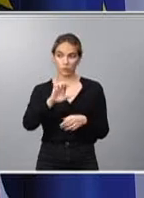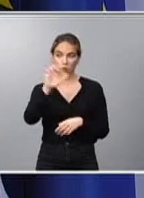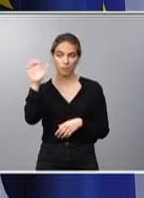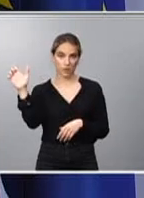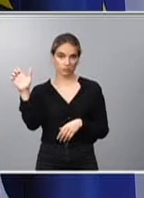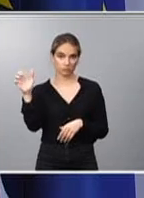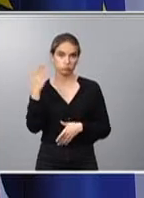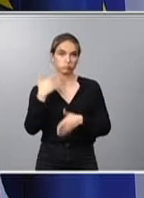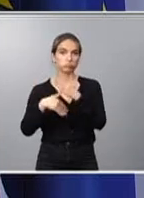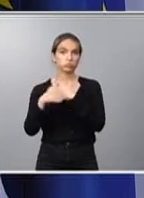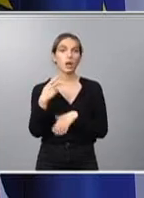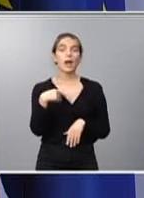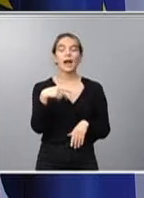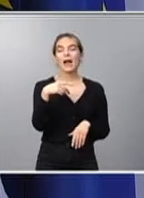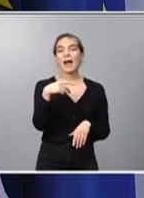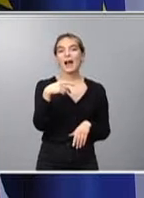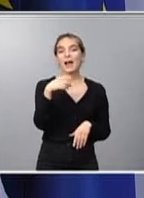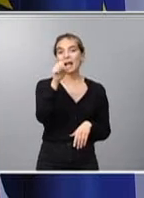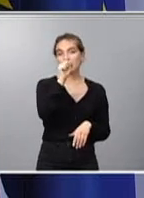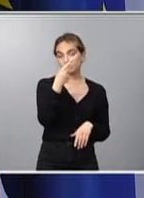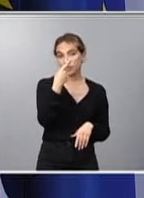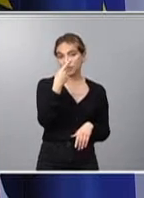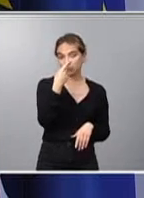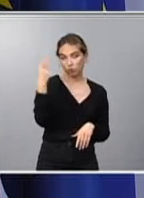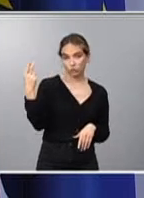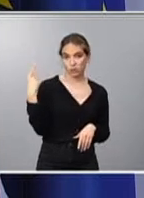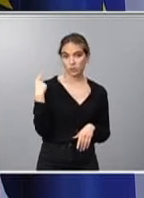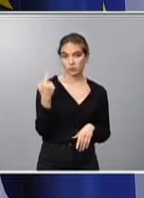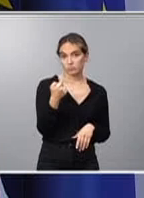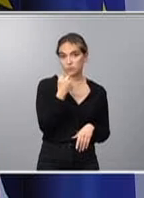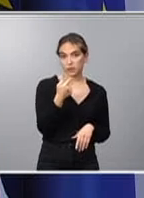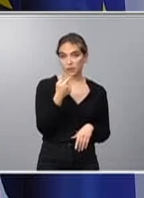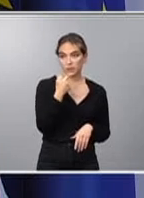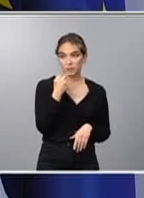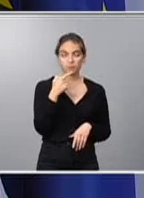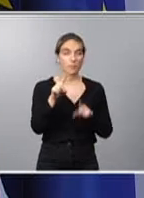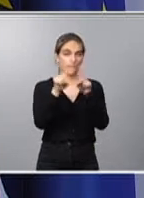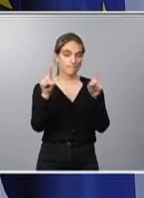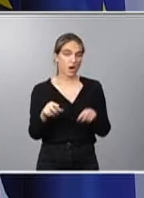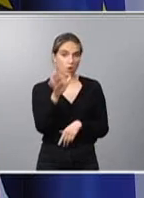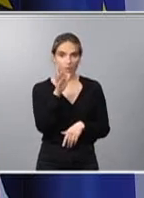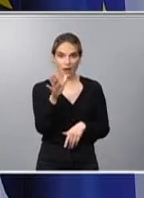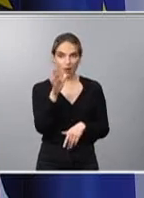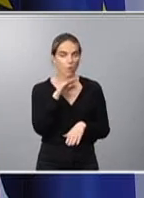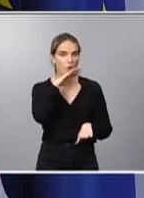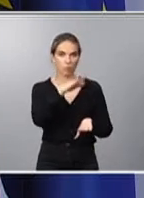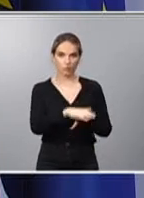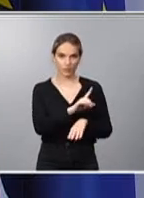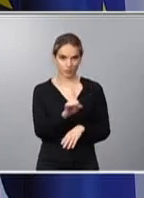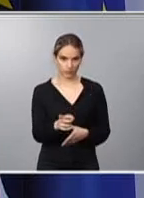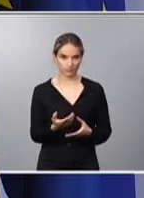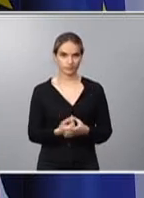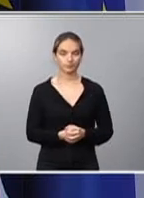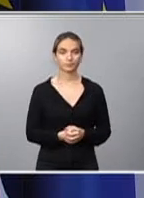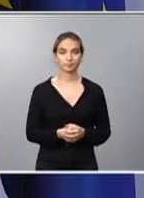¿no?, comparado con España. Entonces, la previsión, en principio, es que, según los